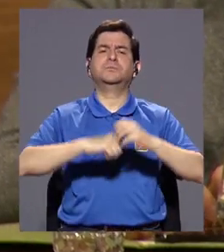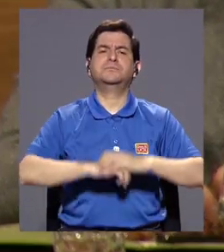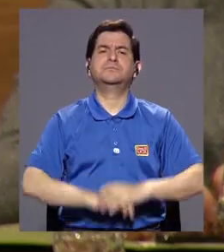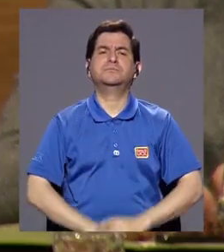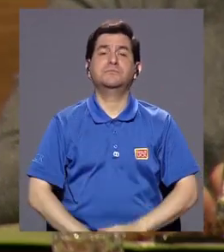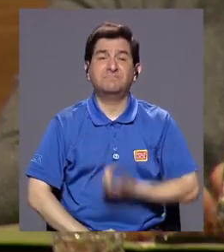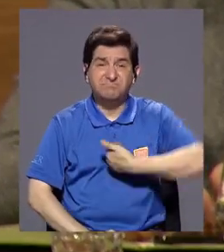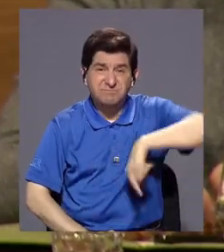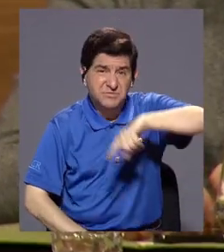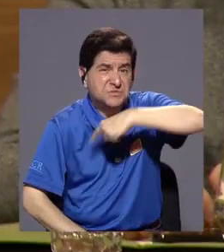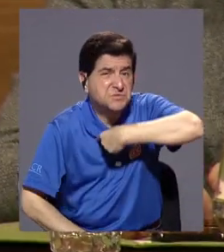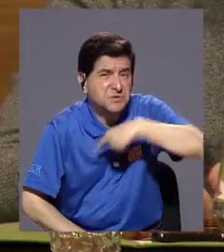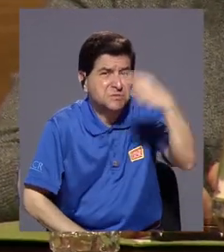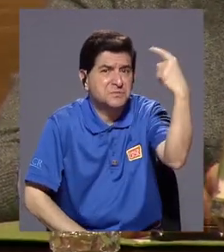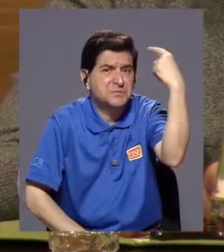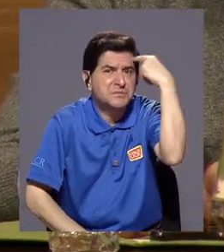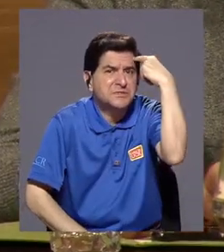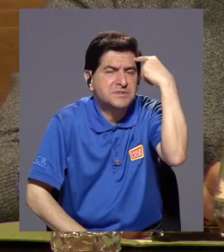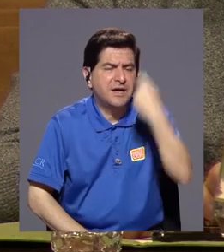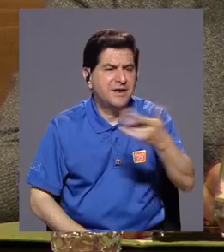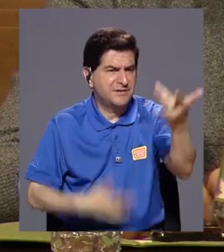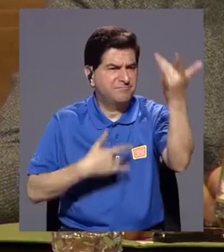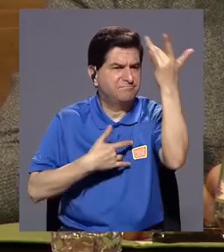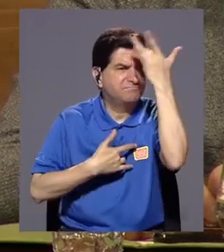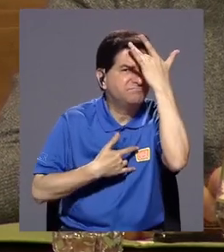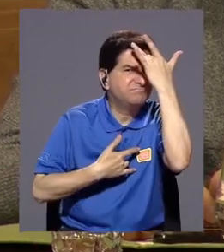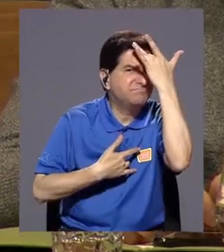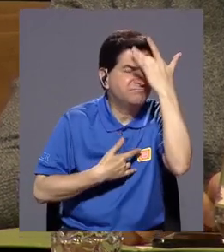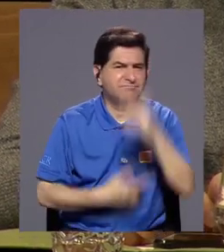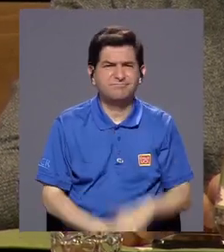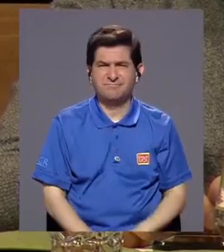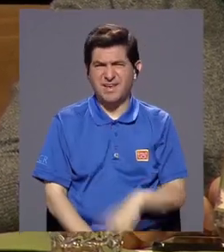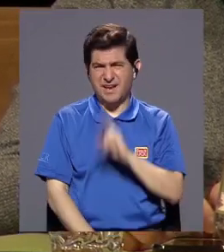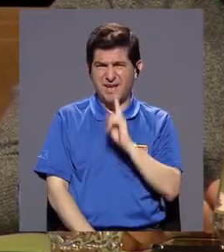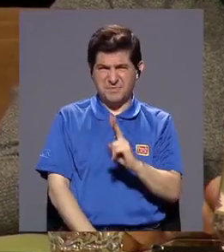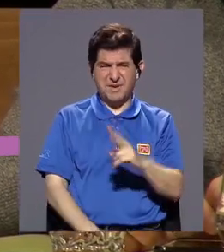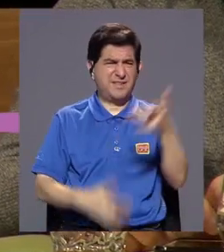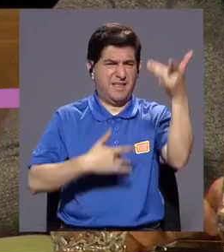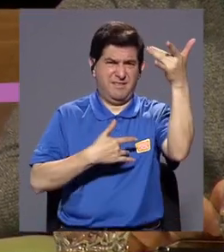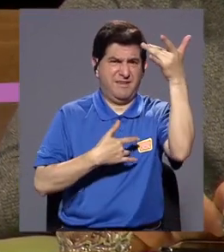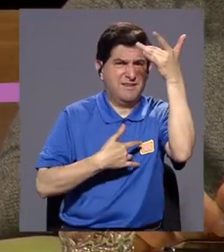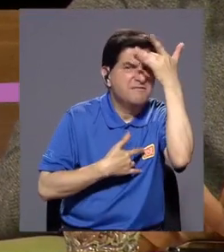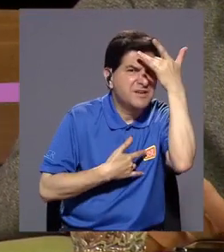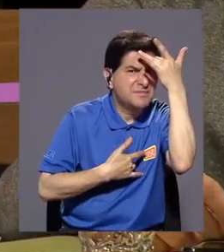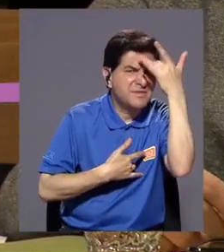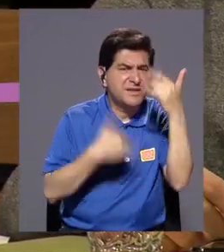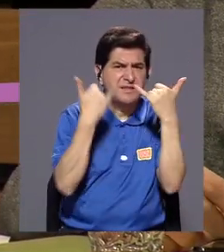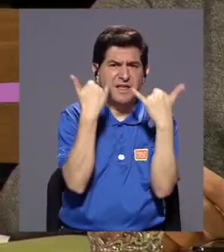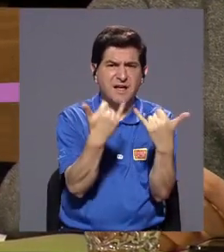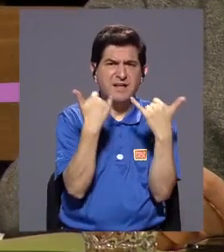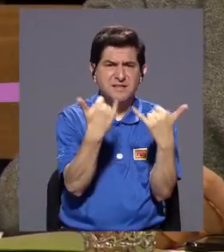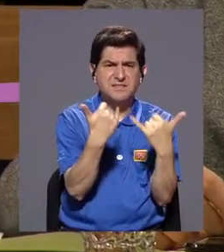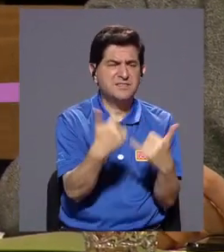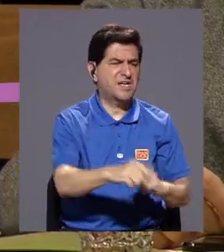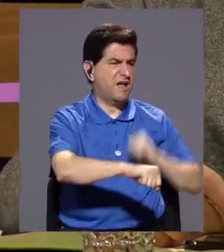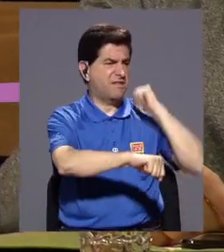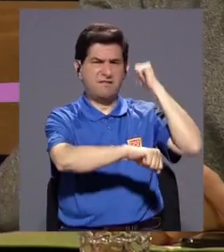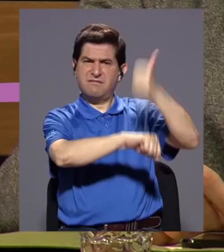la enfermedad, realmente cuando la enfermedad está ya instituida, sabiendo que es un